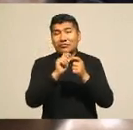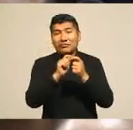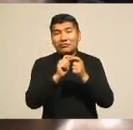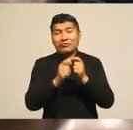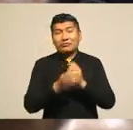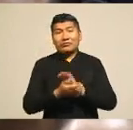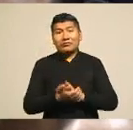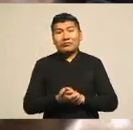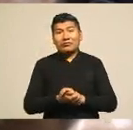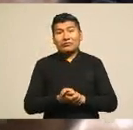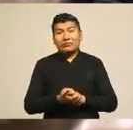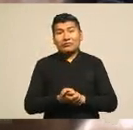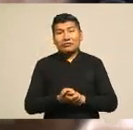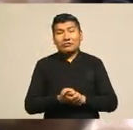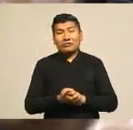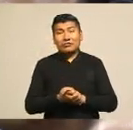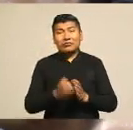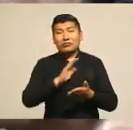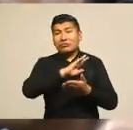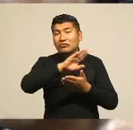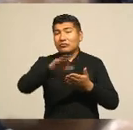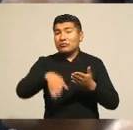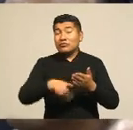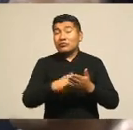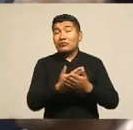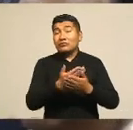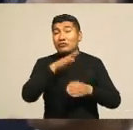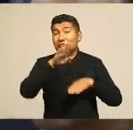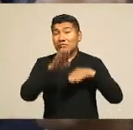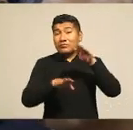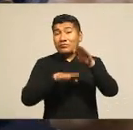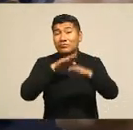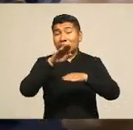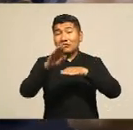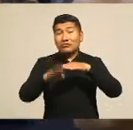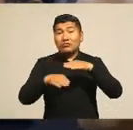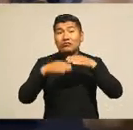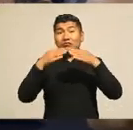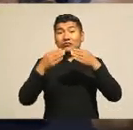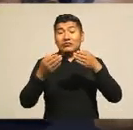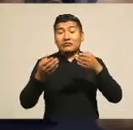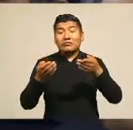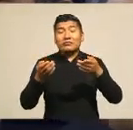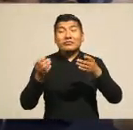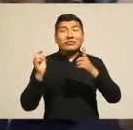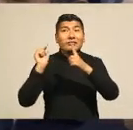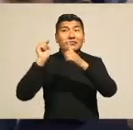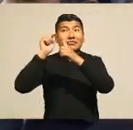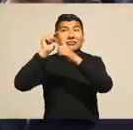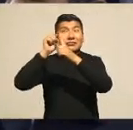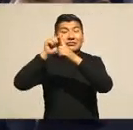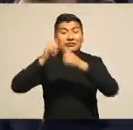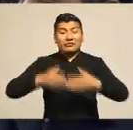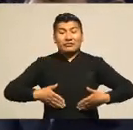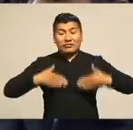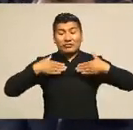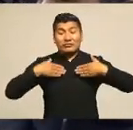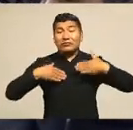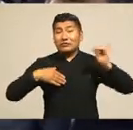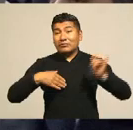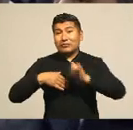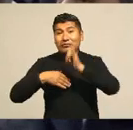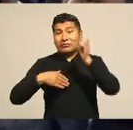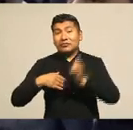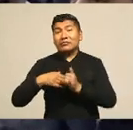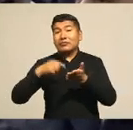nuestro Dios. Todos caminamos hacia la resurrección y hacia la vida eterna. Eso